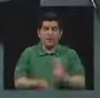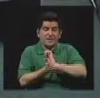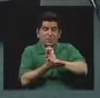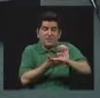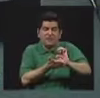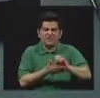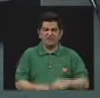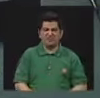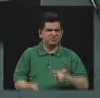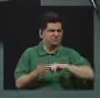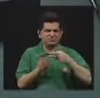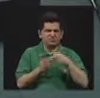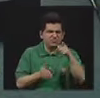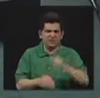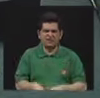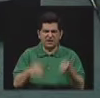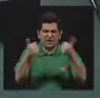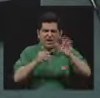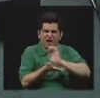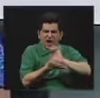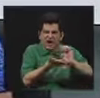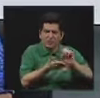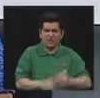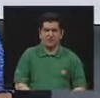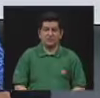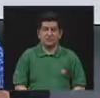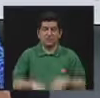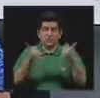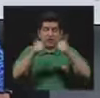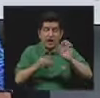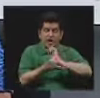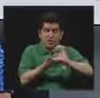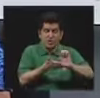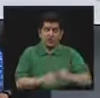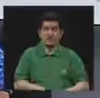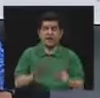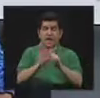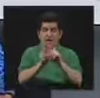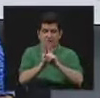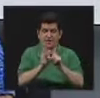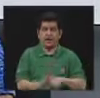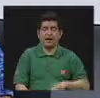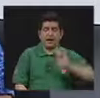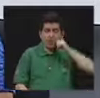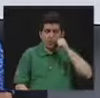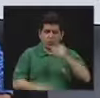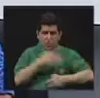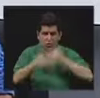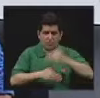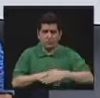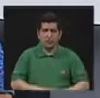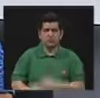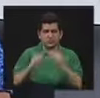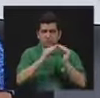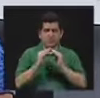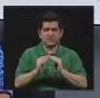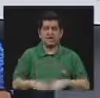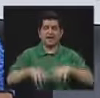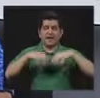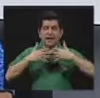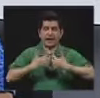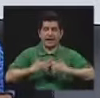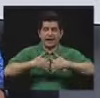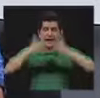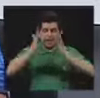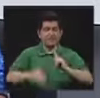¿Qué consiste el convenio preventivo rápidamente, Ivette? Rápidamente, el convenio preventivo es algo legal, está en el Código Procesal Civil, que le permite a